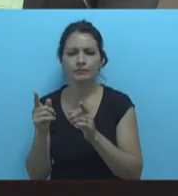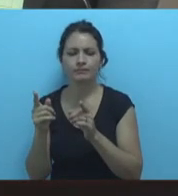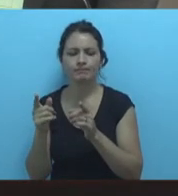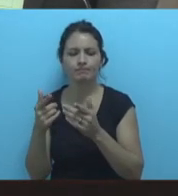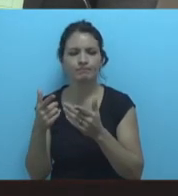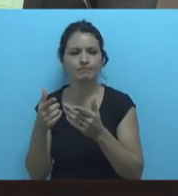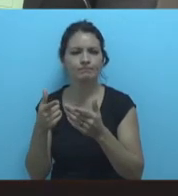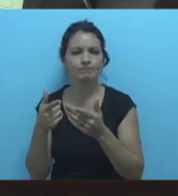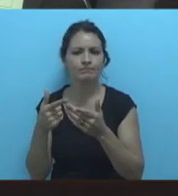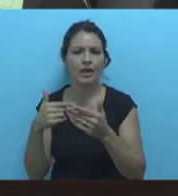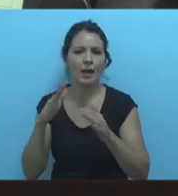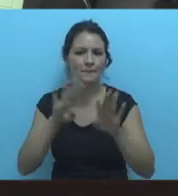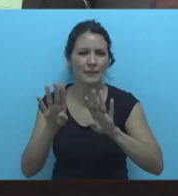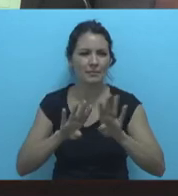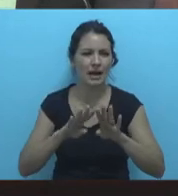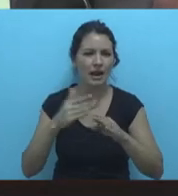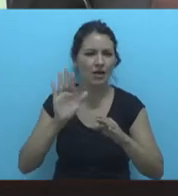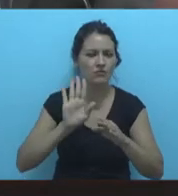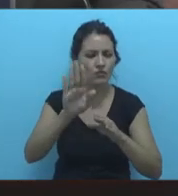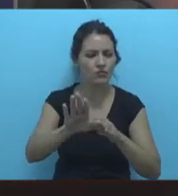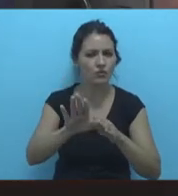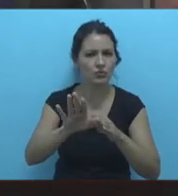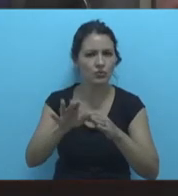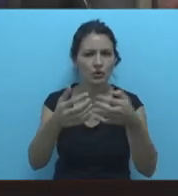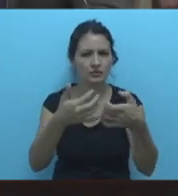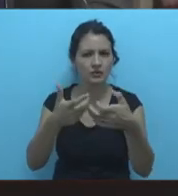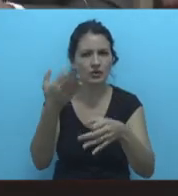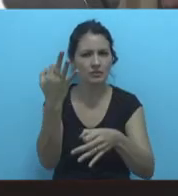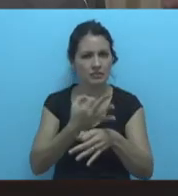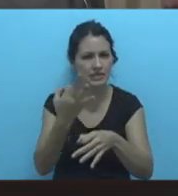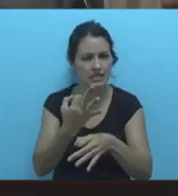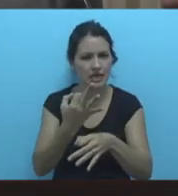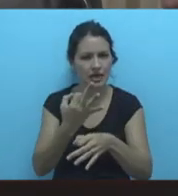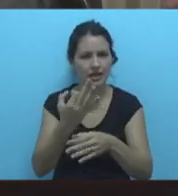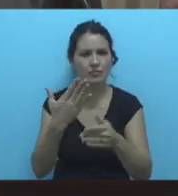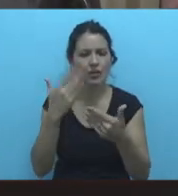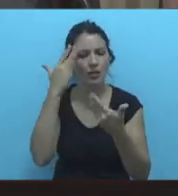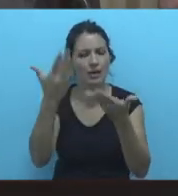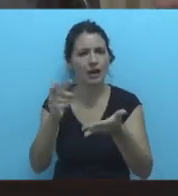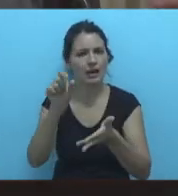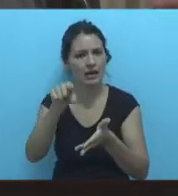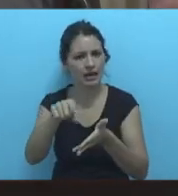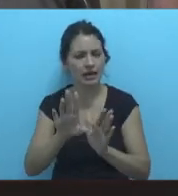resuelve realizar una sesión especial en homenaje a la vida y obra de Roberto Rosúa.